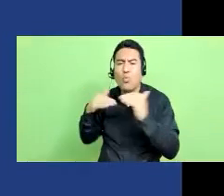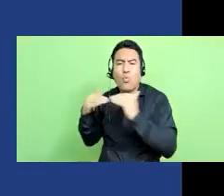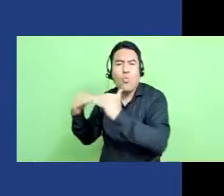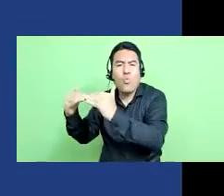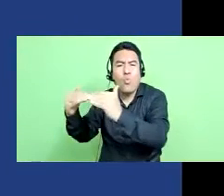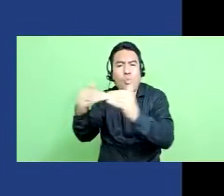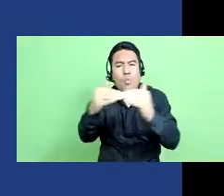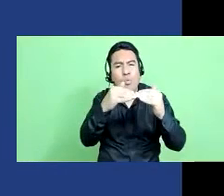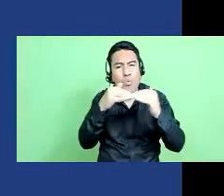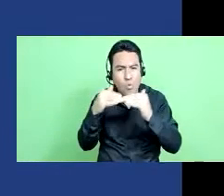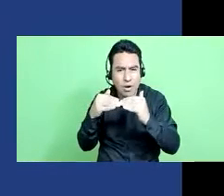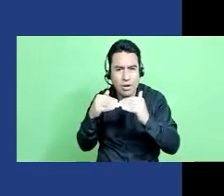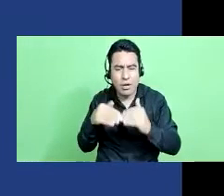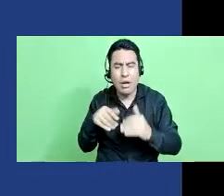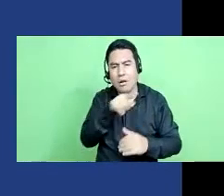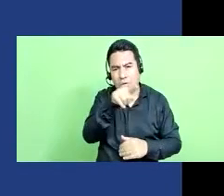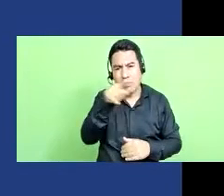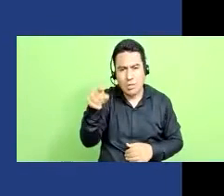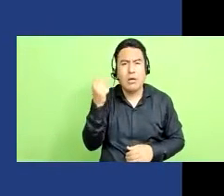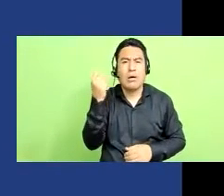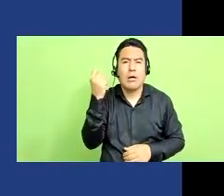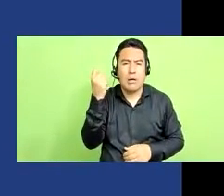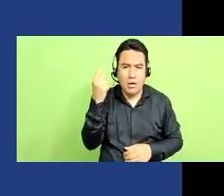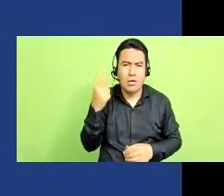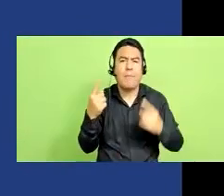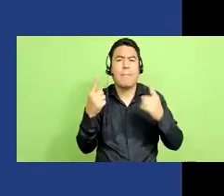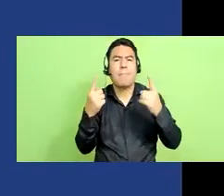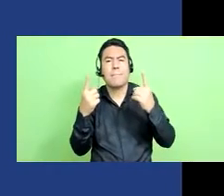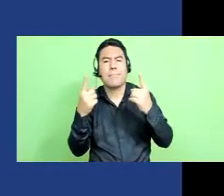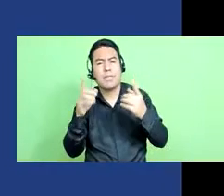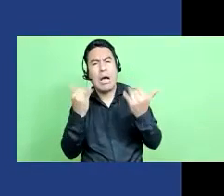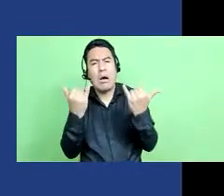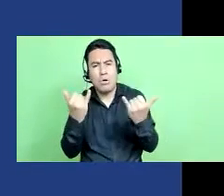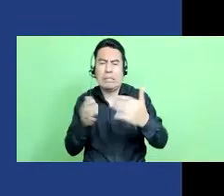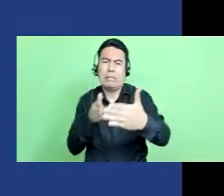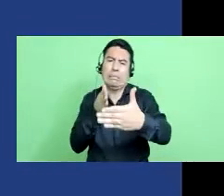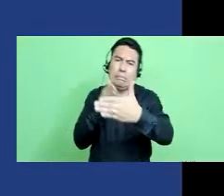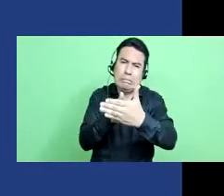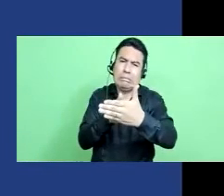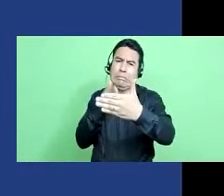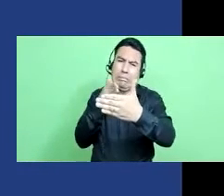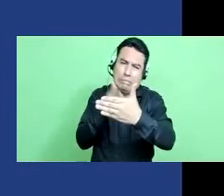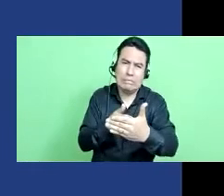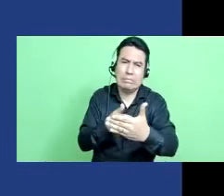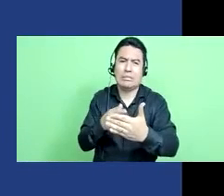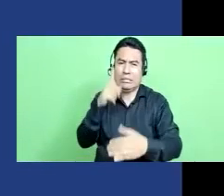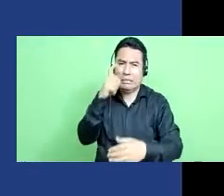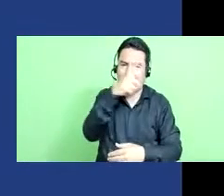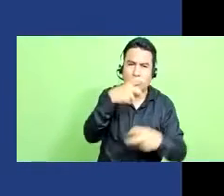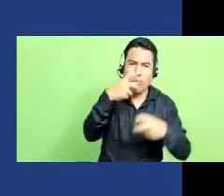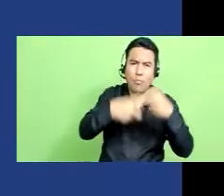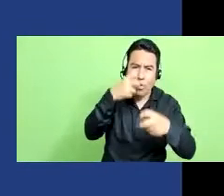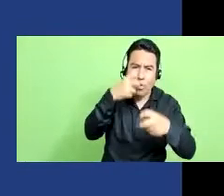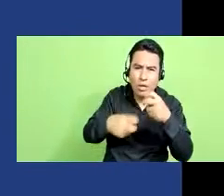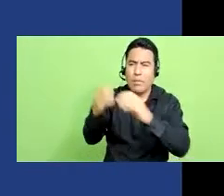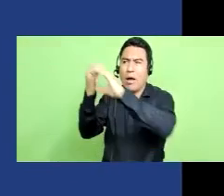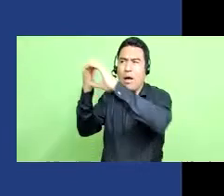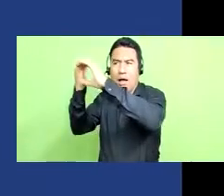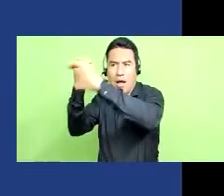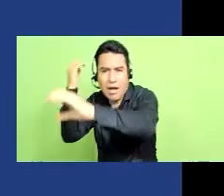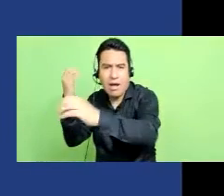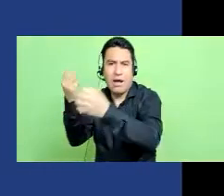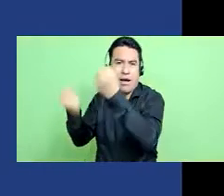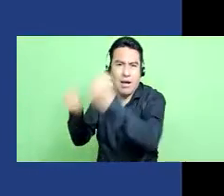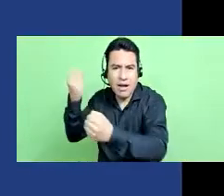yo siento de que hay muchas barreras de accesibilidad en transporte en el entorno urbano cuantas